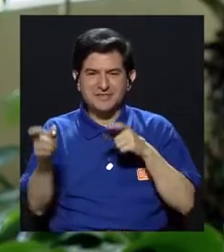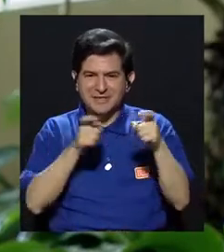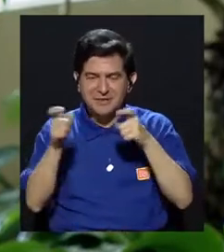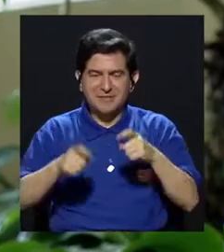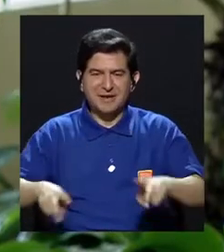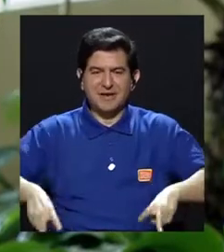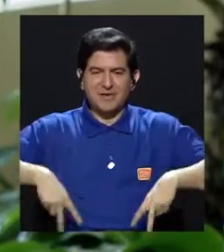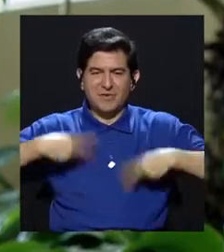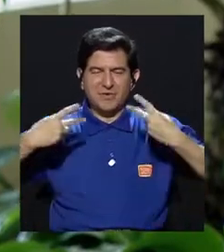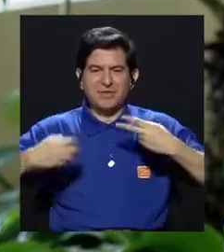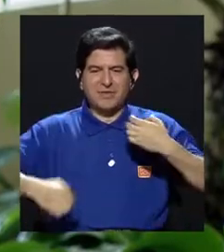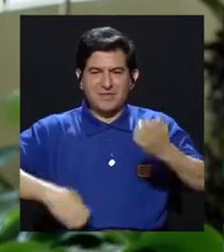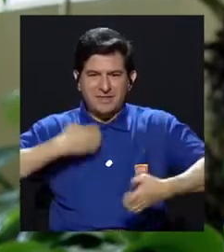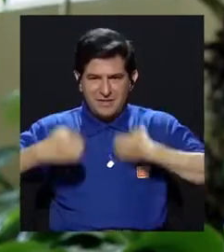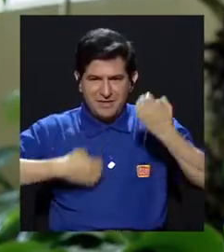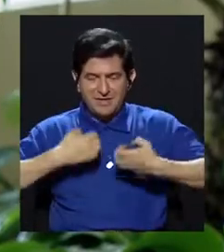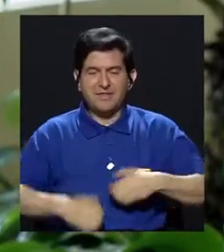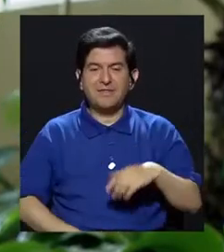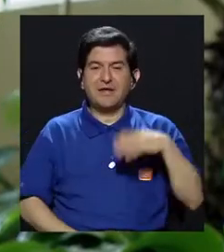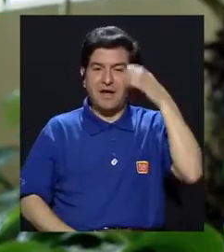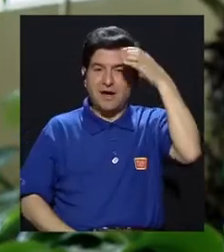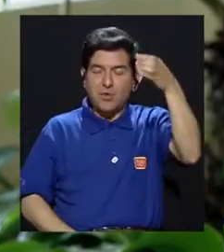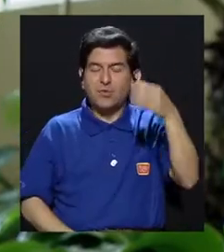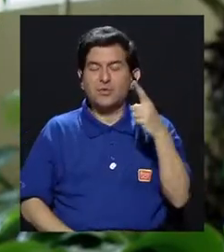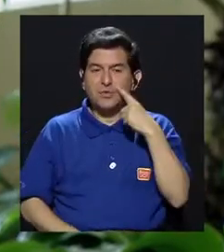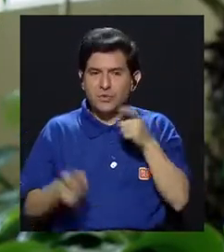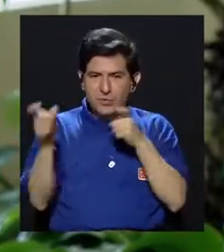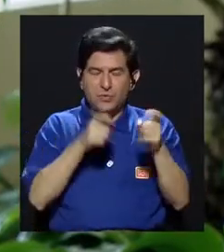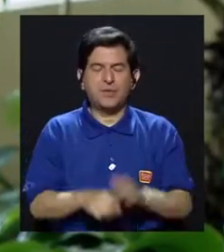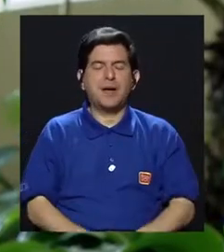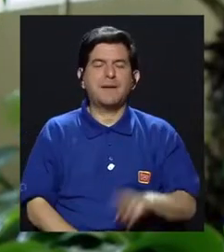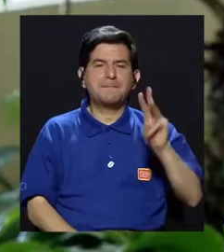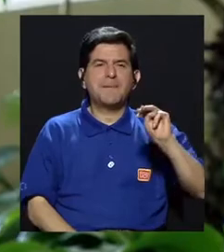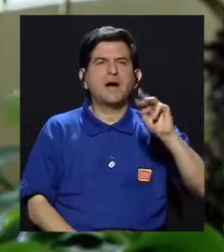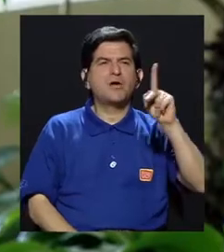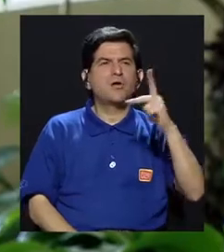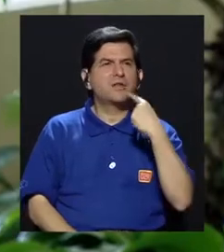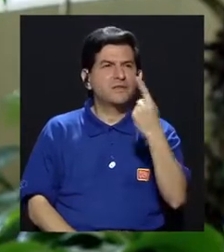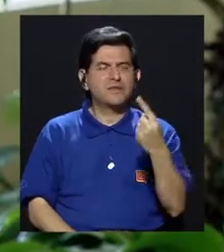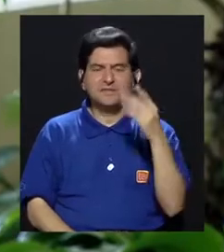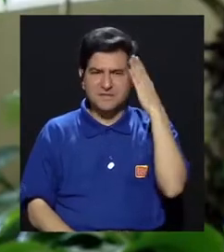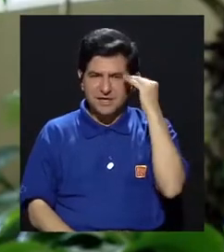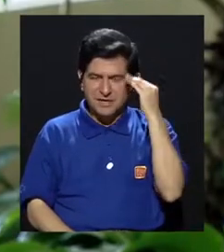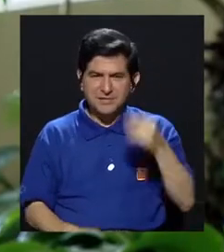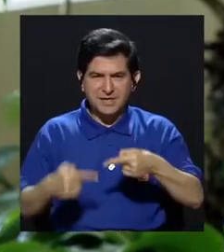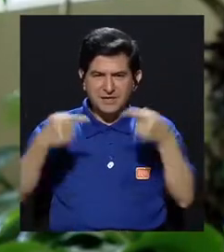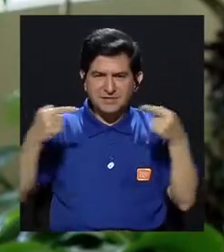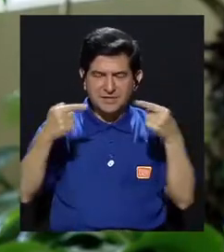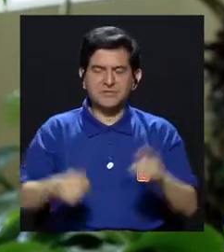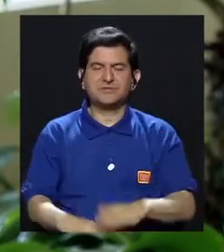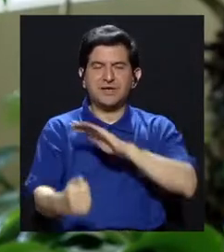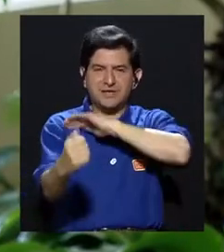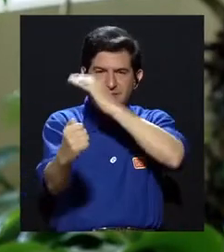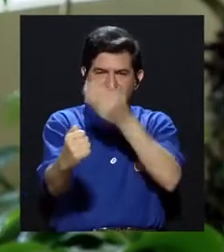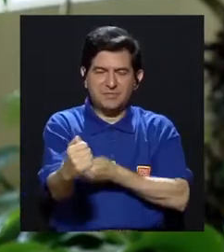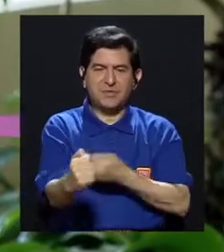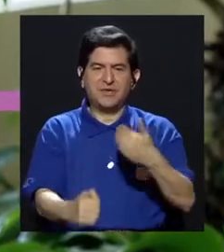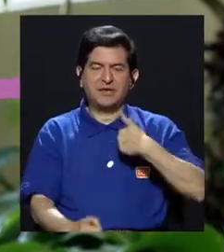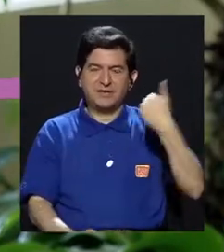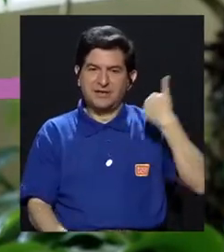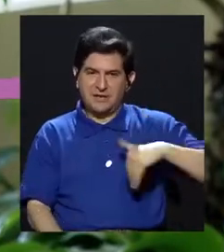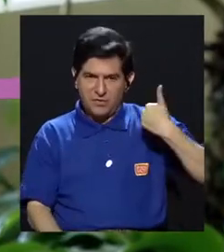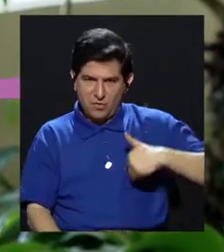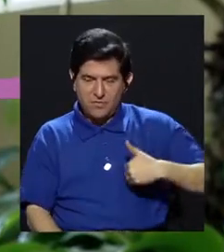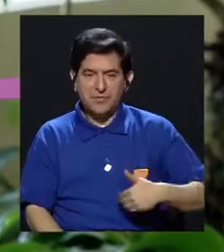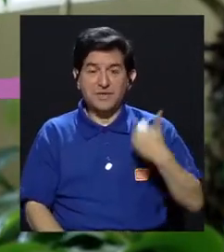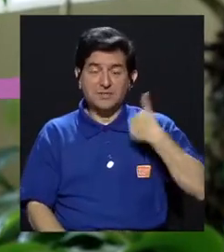emocional que la misma cultura patriarcal ha impuesto. Michael Kaufman le llama experiencias contradictorias de poder entre los hombres.